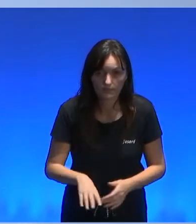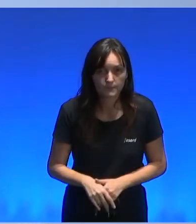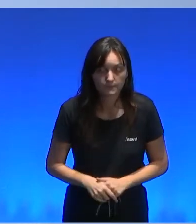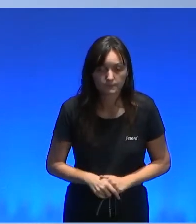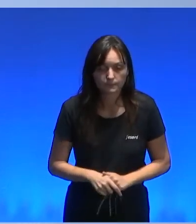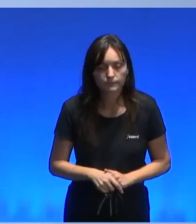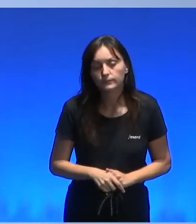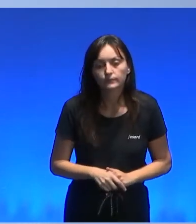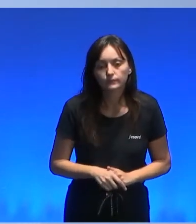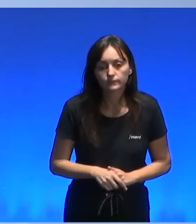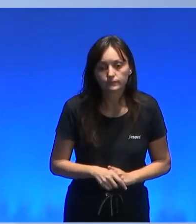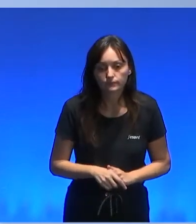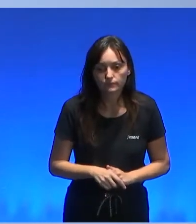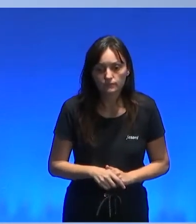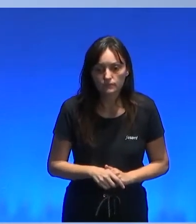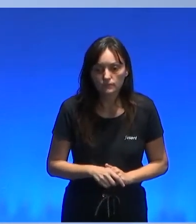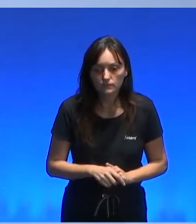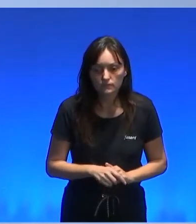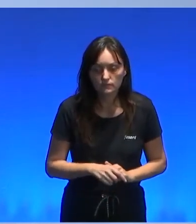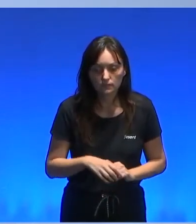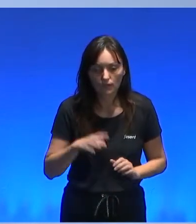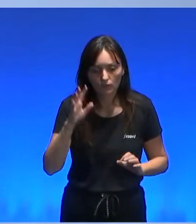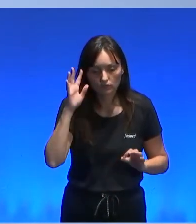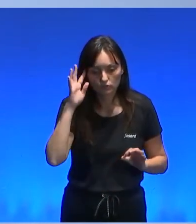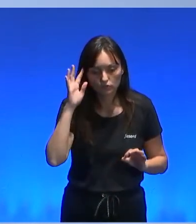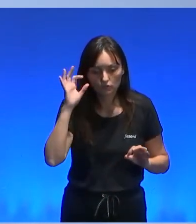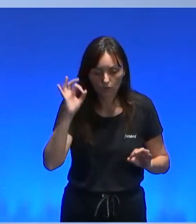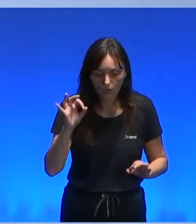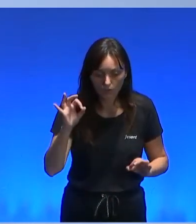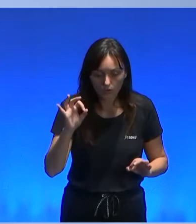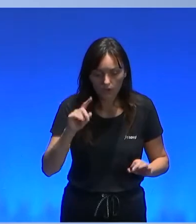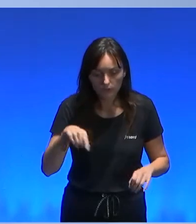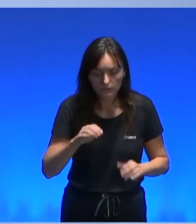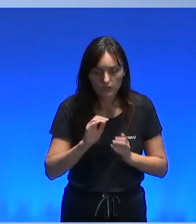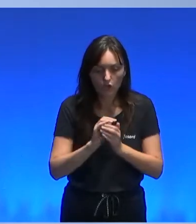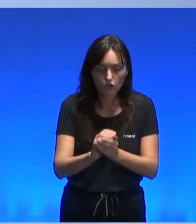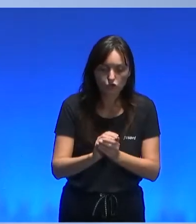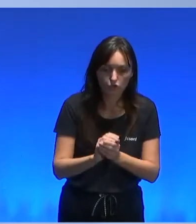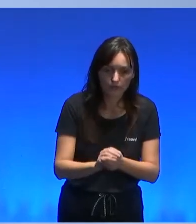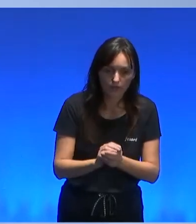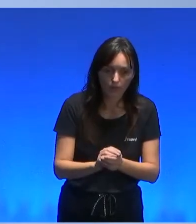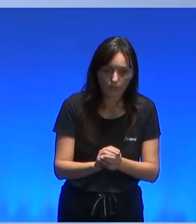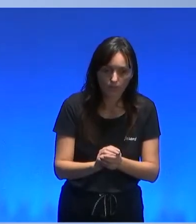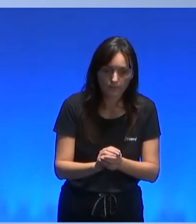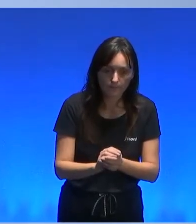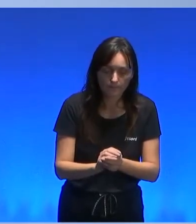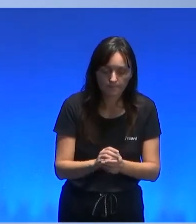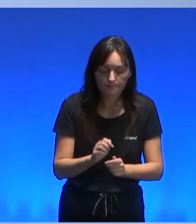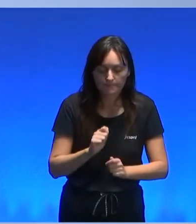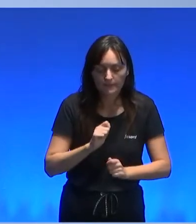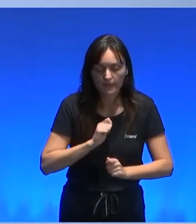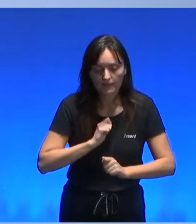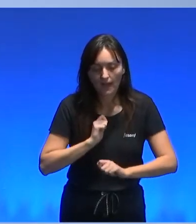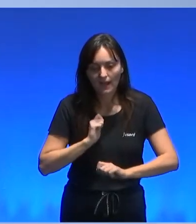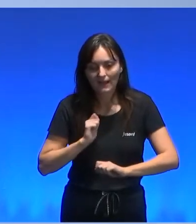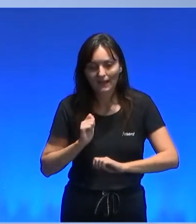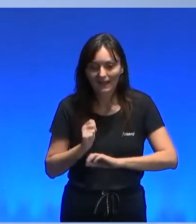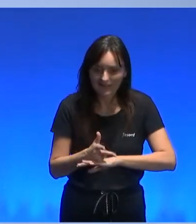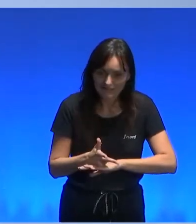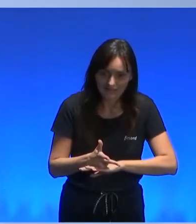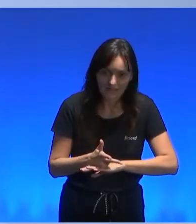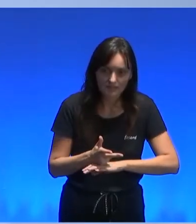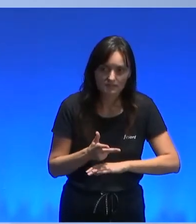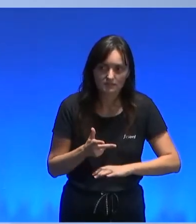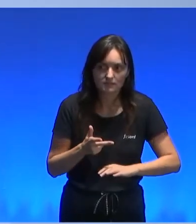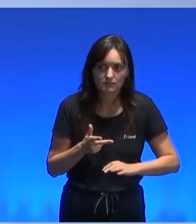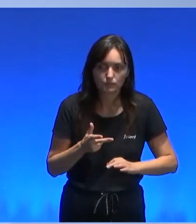Y es evidente que el sorteo nos ayuda en una serie de garantías. Por ejemplo, que